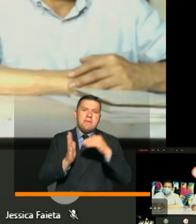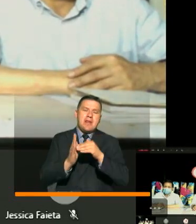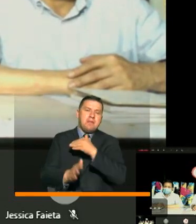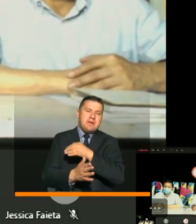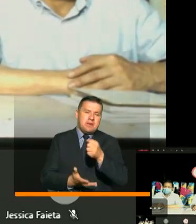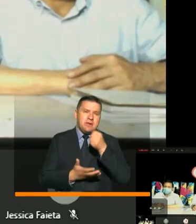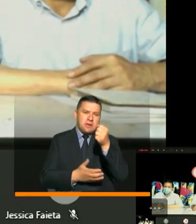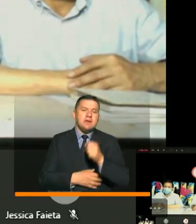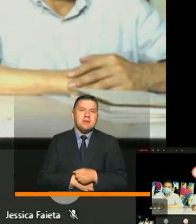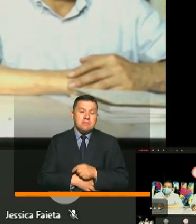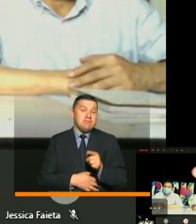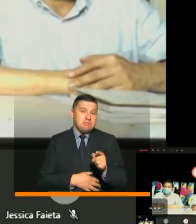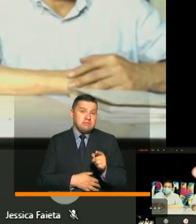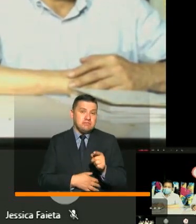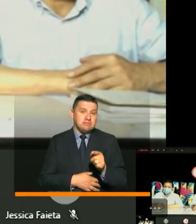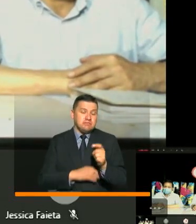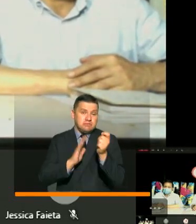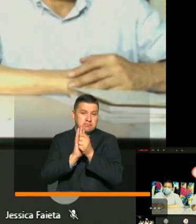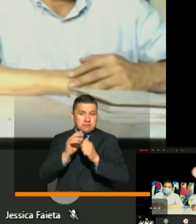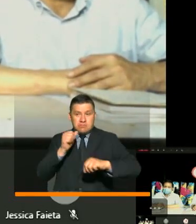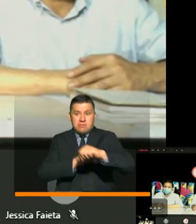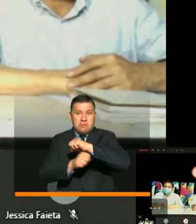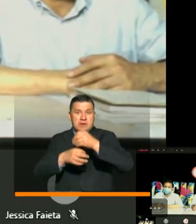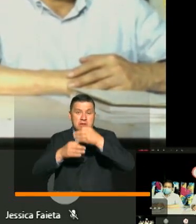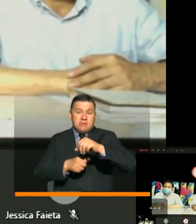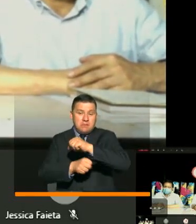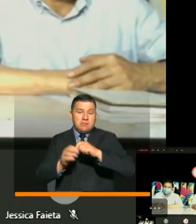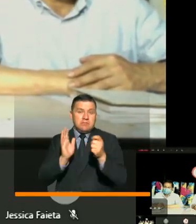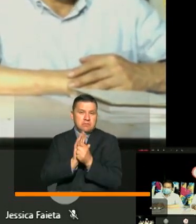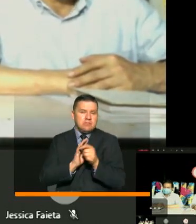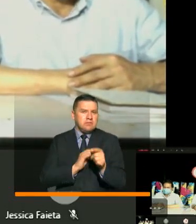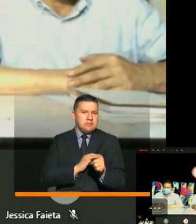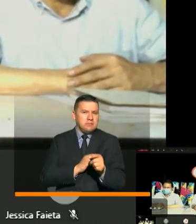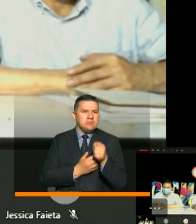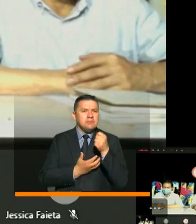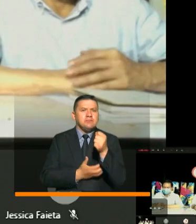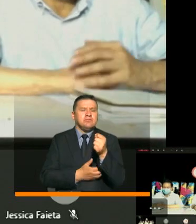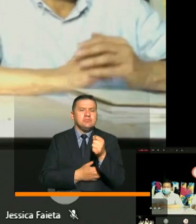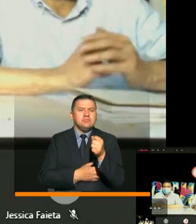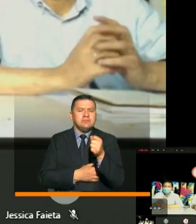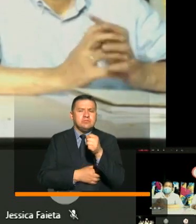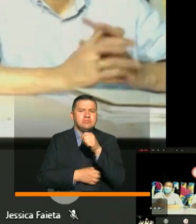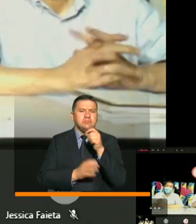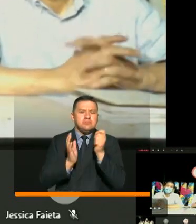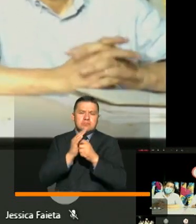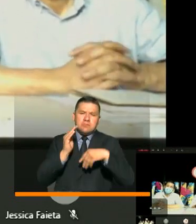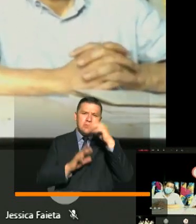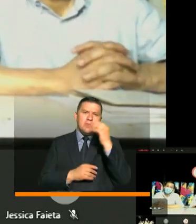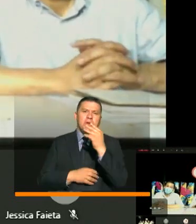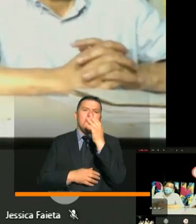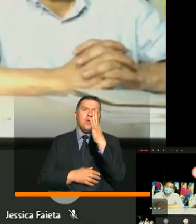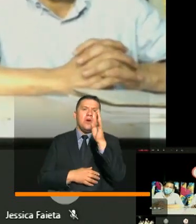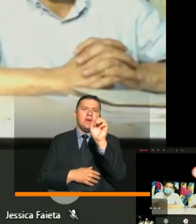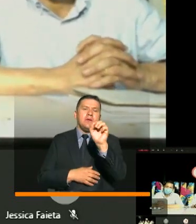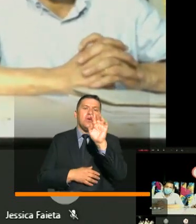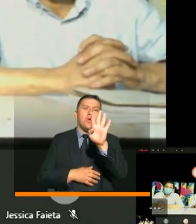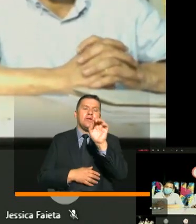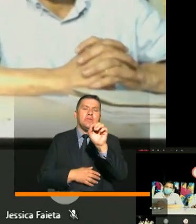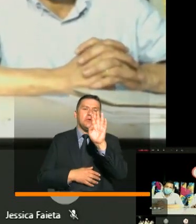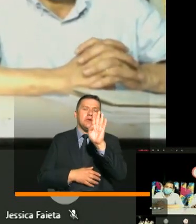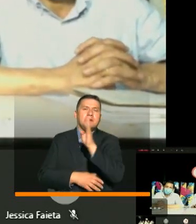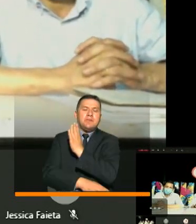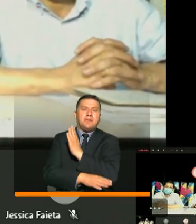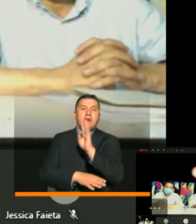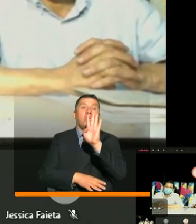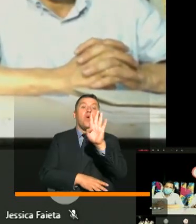de pesos y que en el marco de la reactivación segura estaremos ejecutando obras por más de 4.3 billones